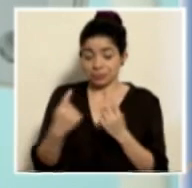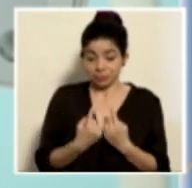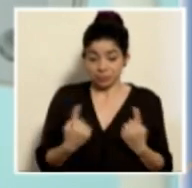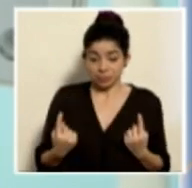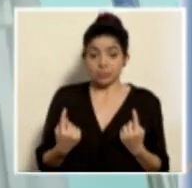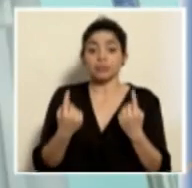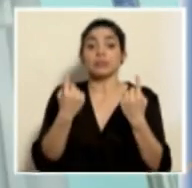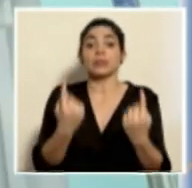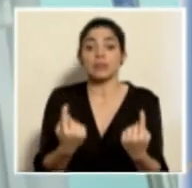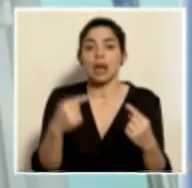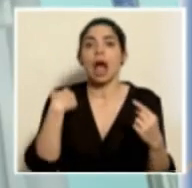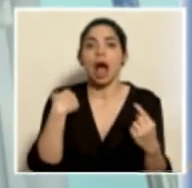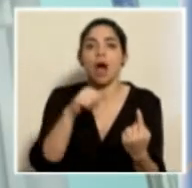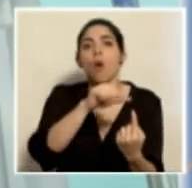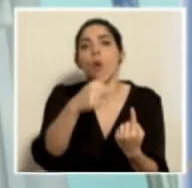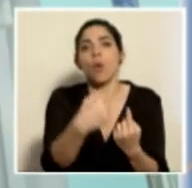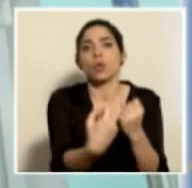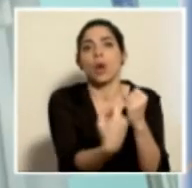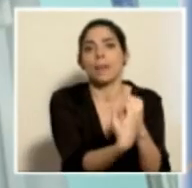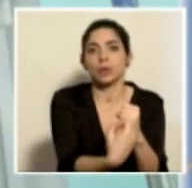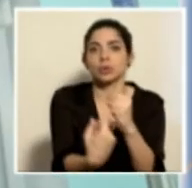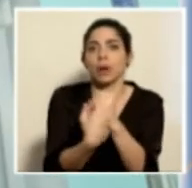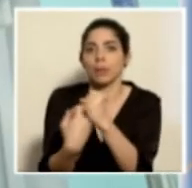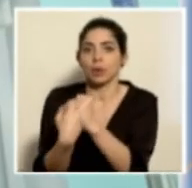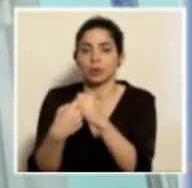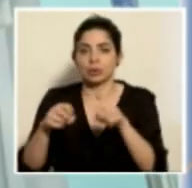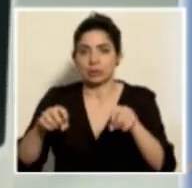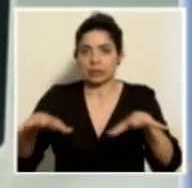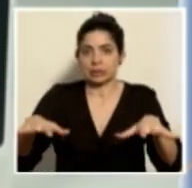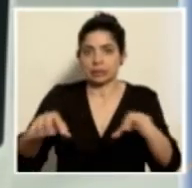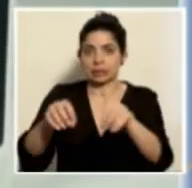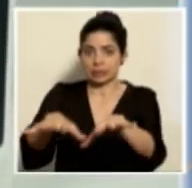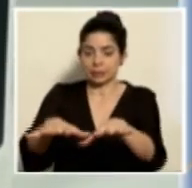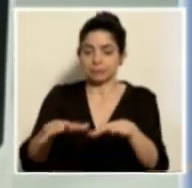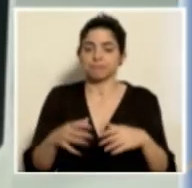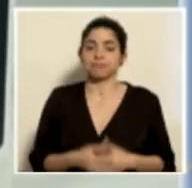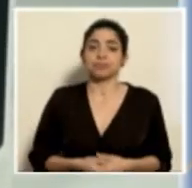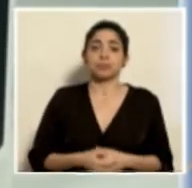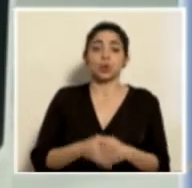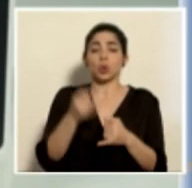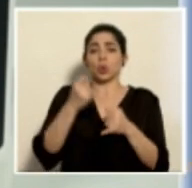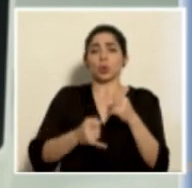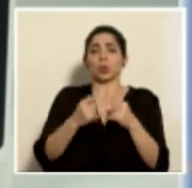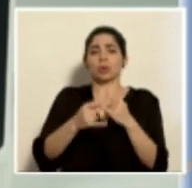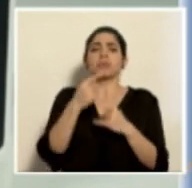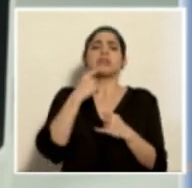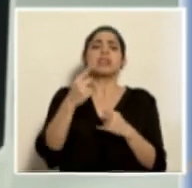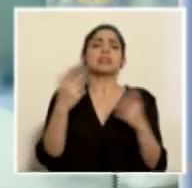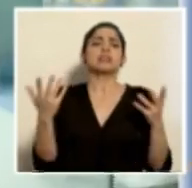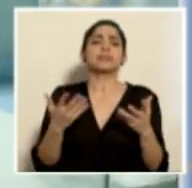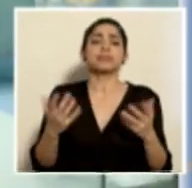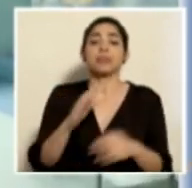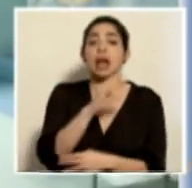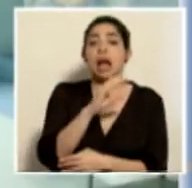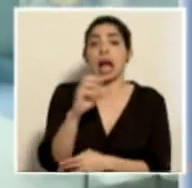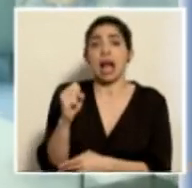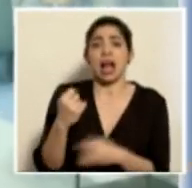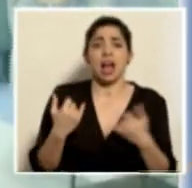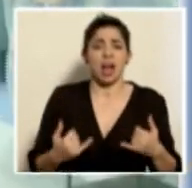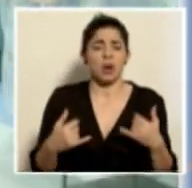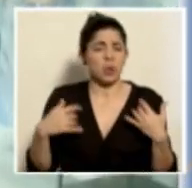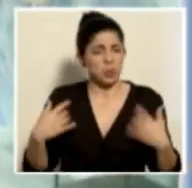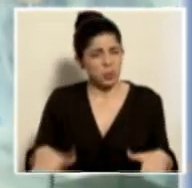sus respectivas redes también se puede apoyar. Termino diciendo lo siguiente. La Caja está haciendo